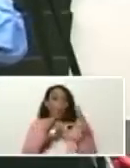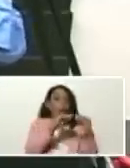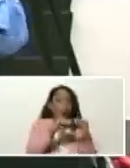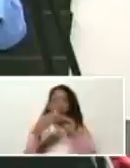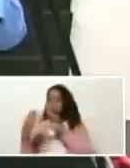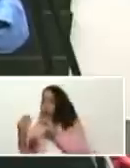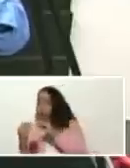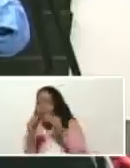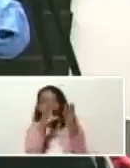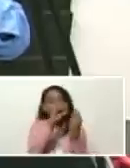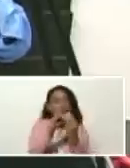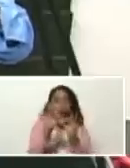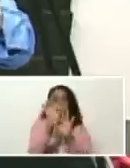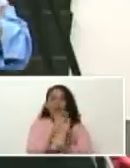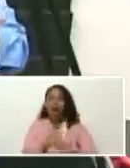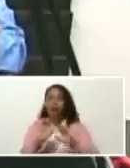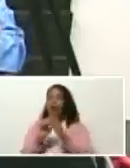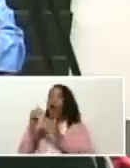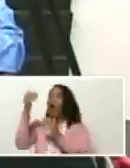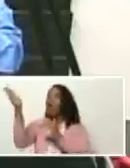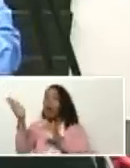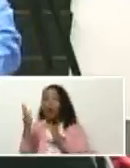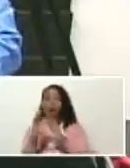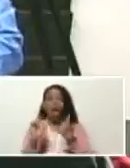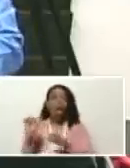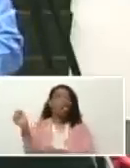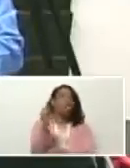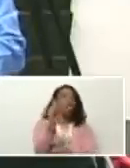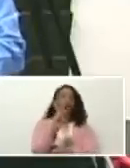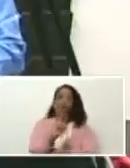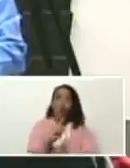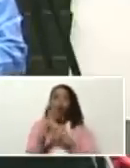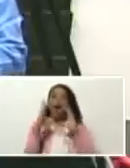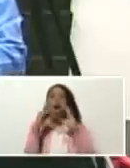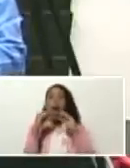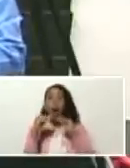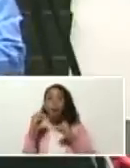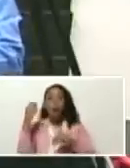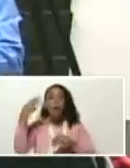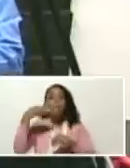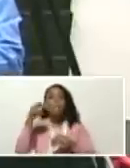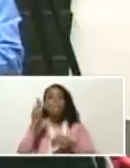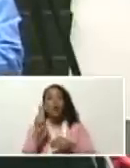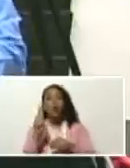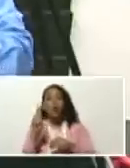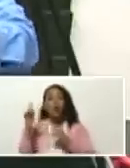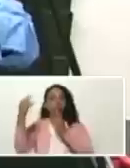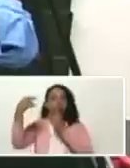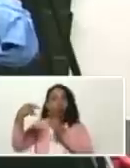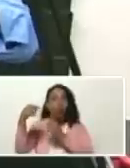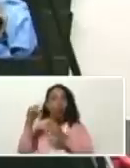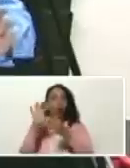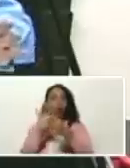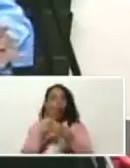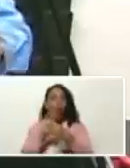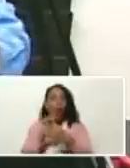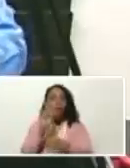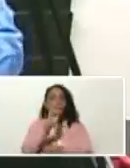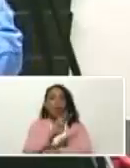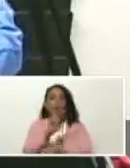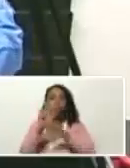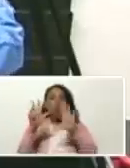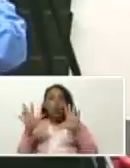no queda nadie por fuera hablo con la pu la plataforma unitaria que sacaron